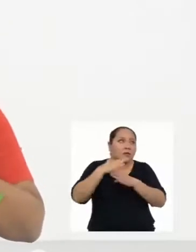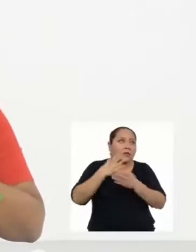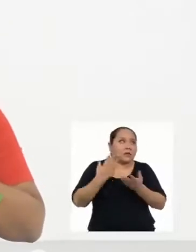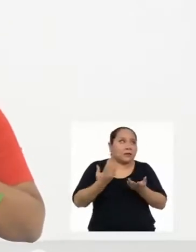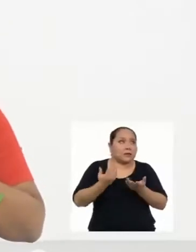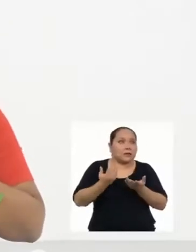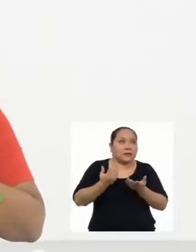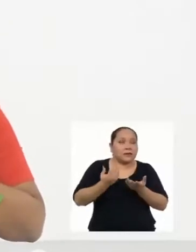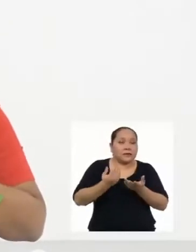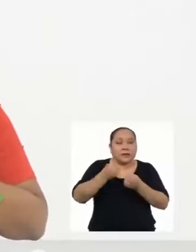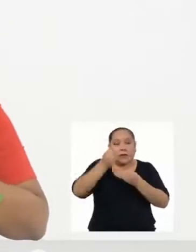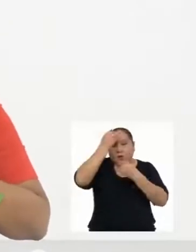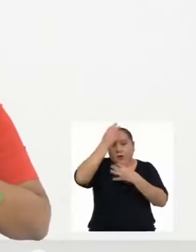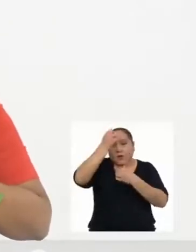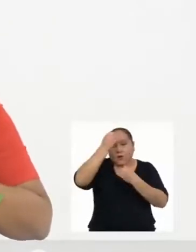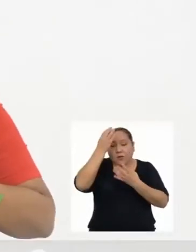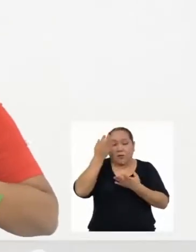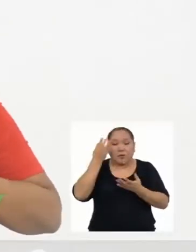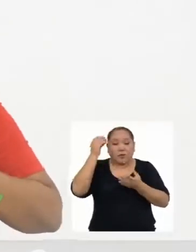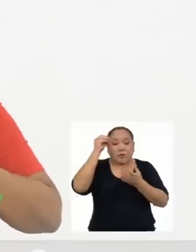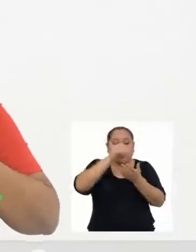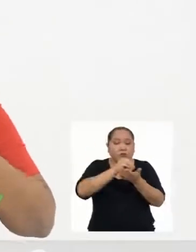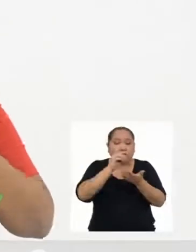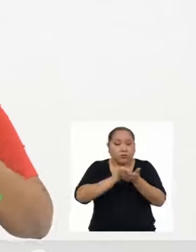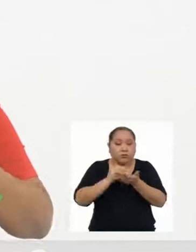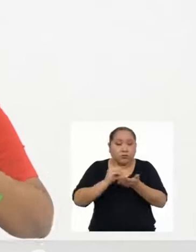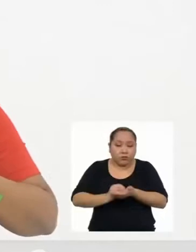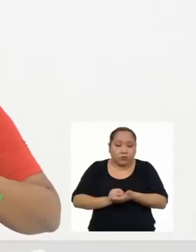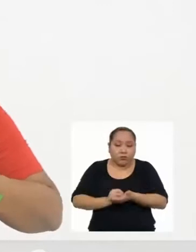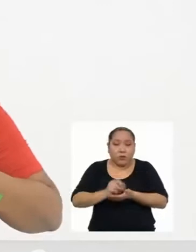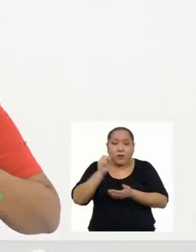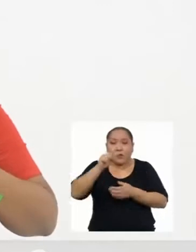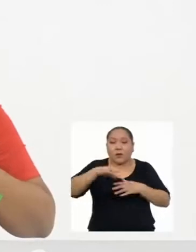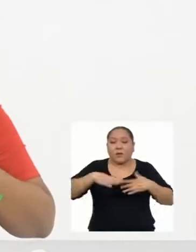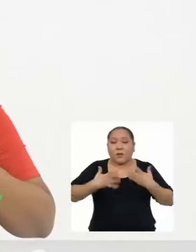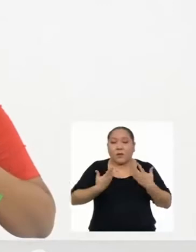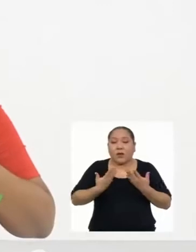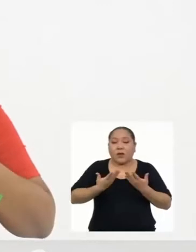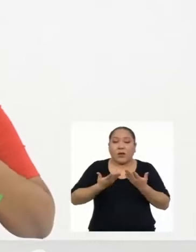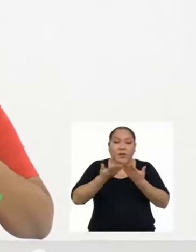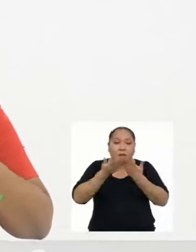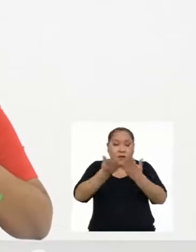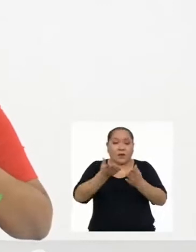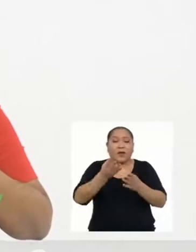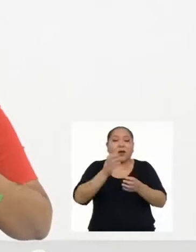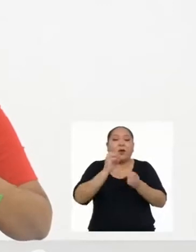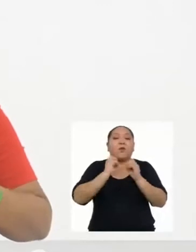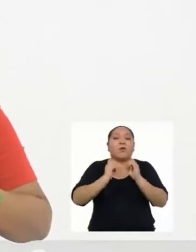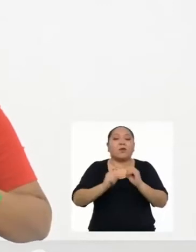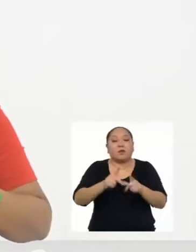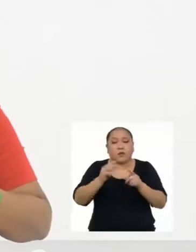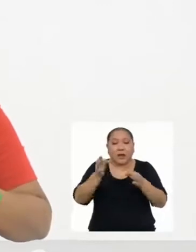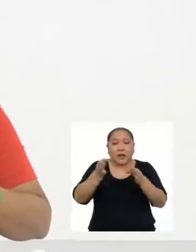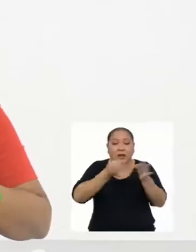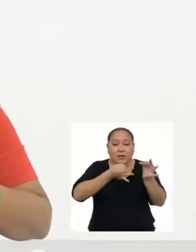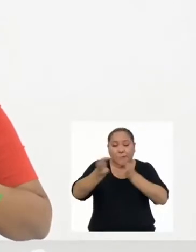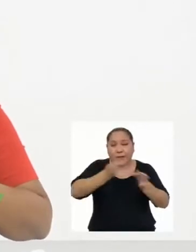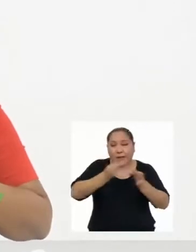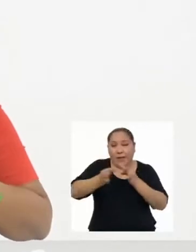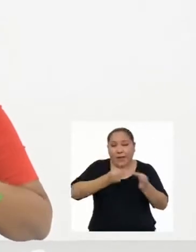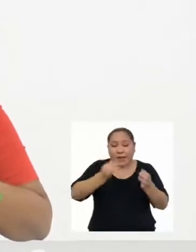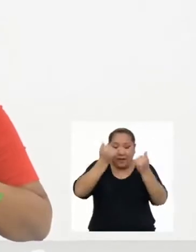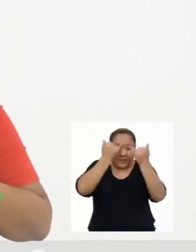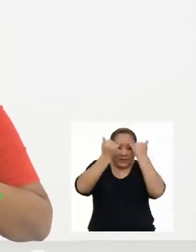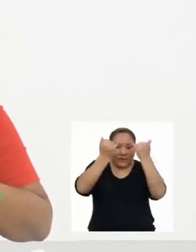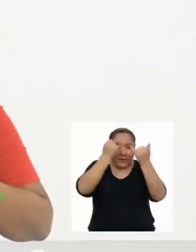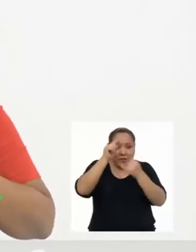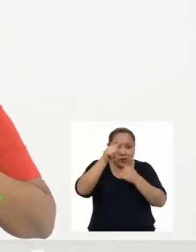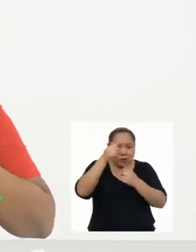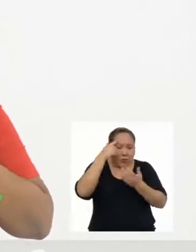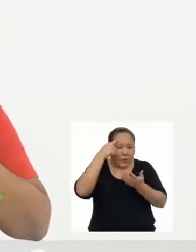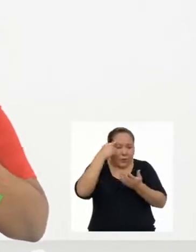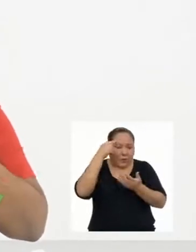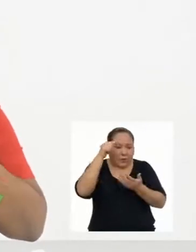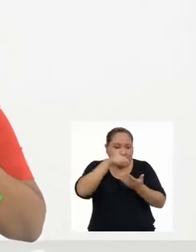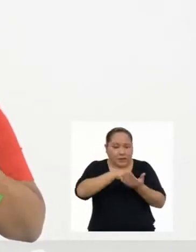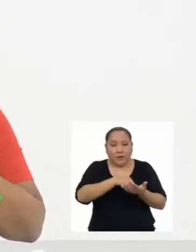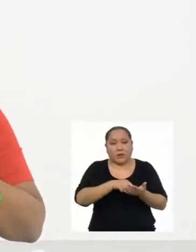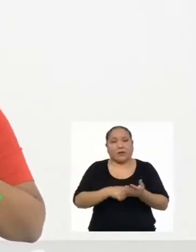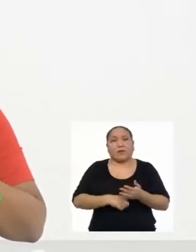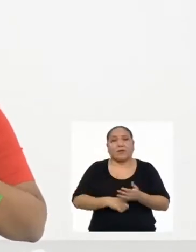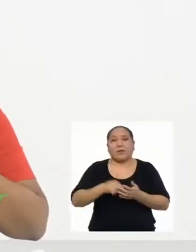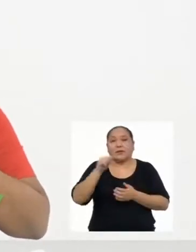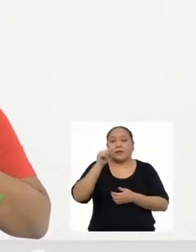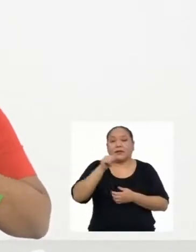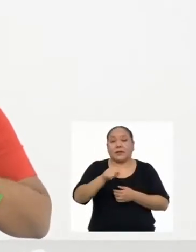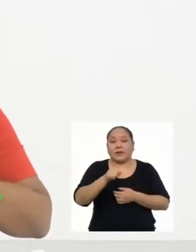en nuestro texto. Te permite explicar todas las ideas que tenías previstas y enlazarlas de